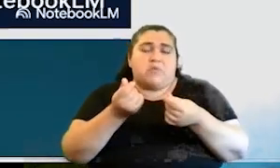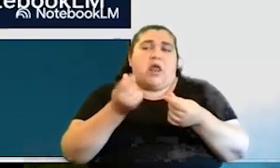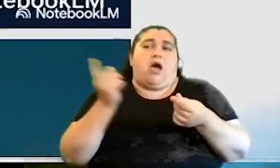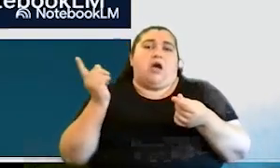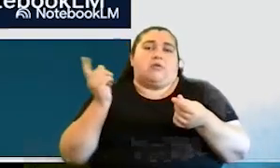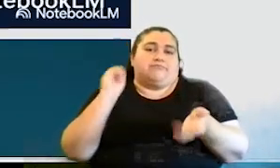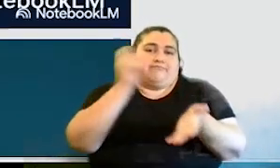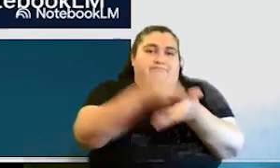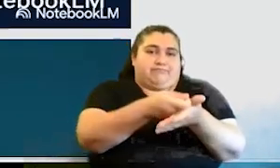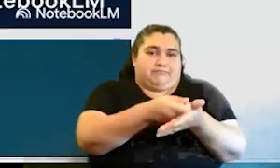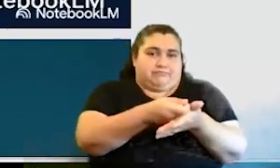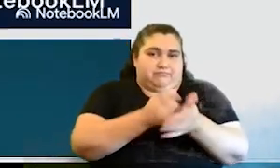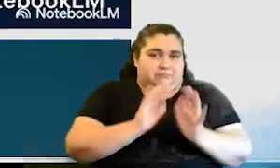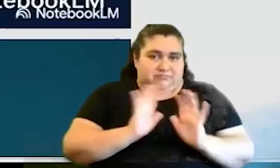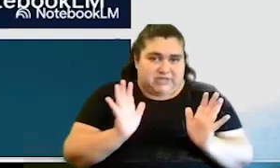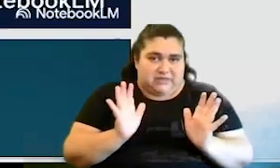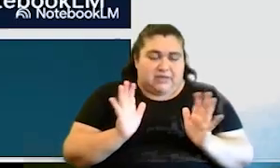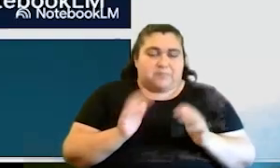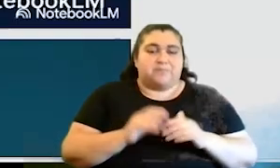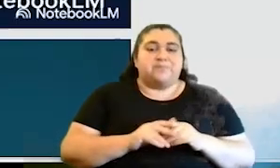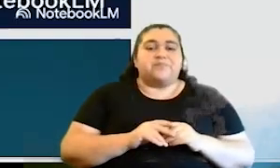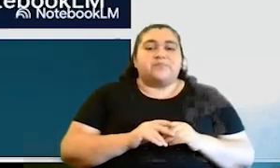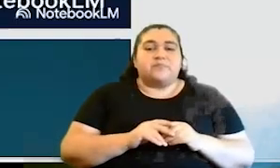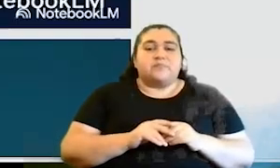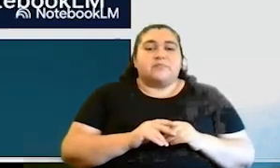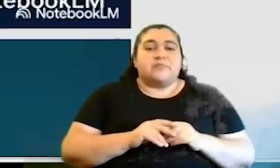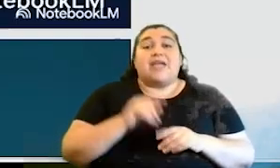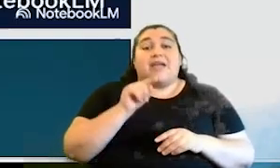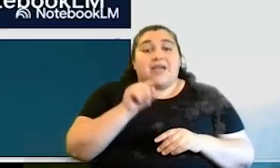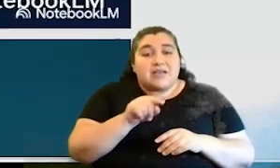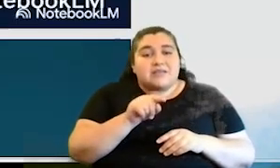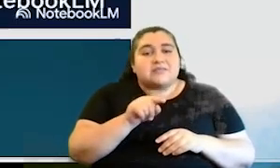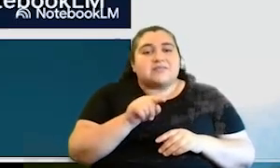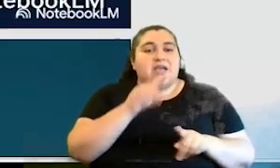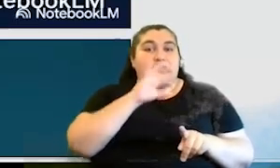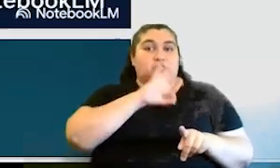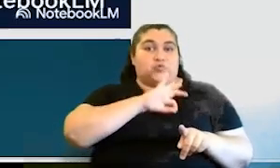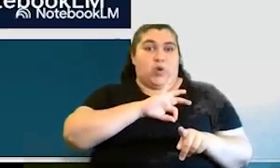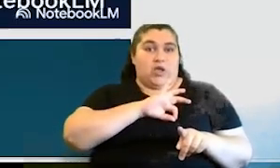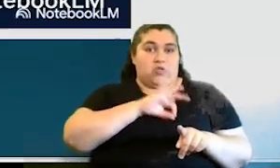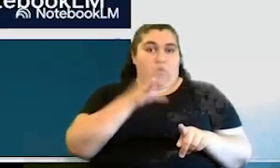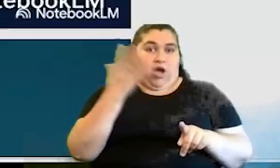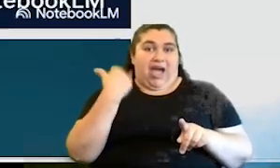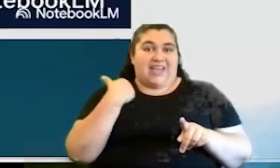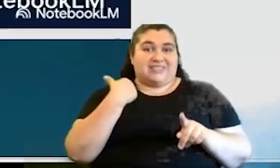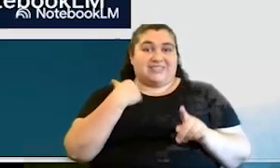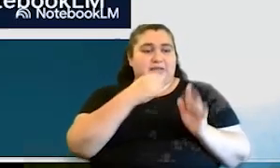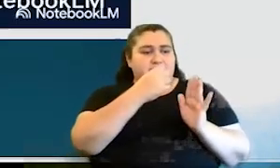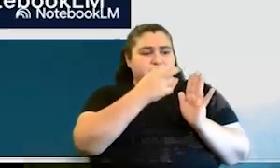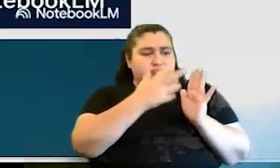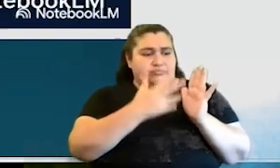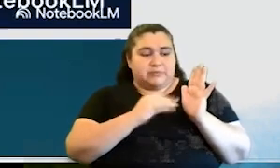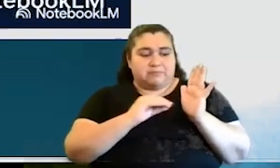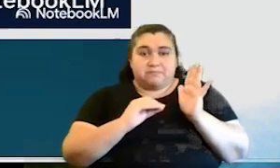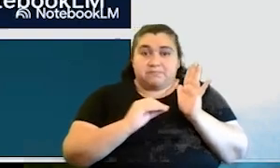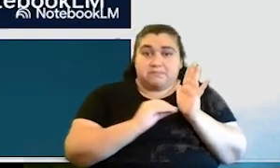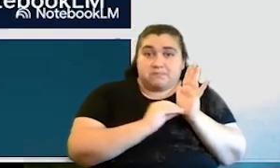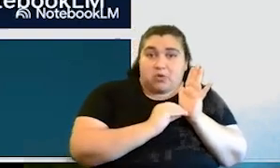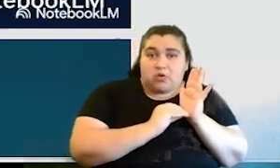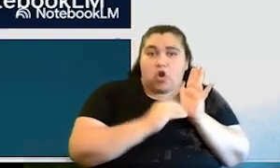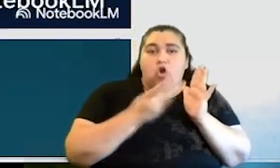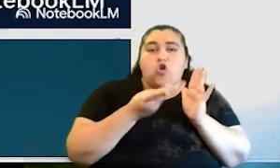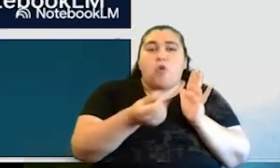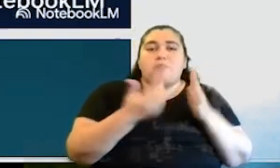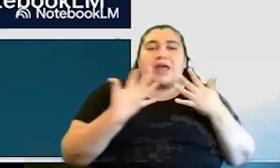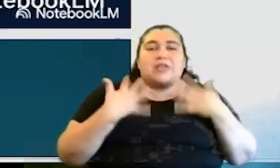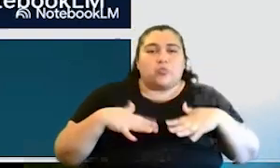naval y lo compran ahí. Entonces, ese sueldo que estaría comprendido dentro de la ganancia por la compra de indumentaria